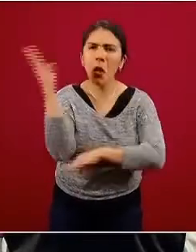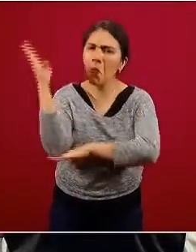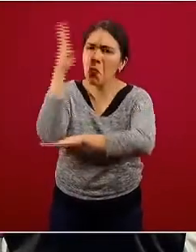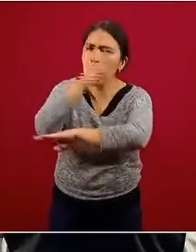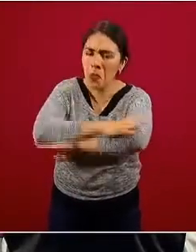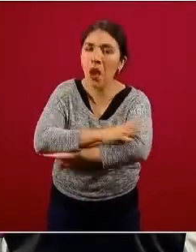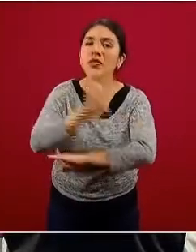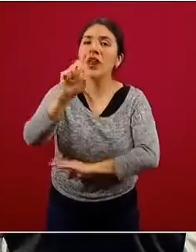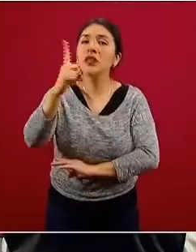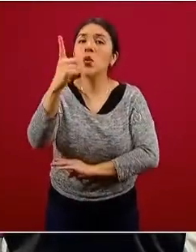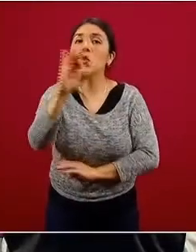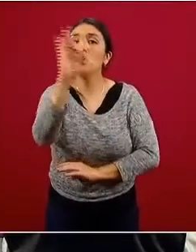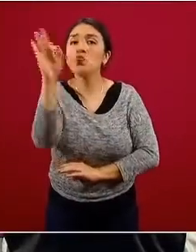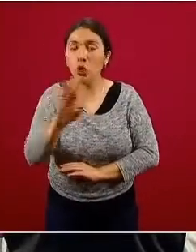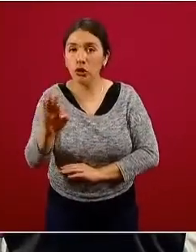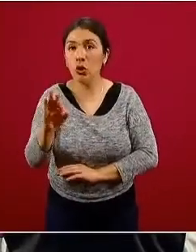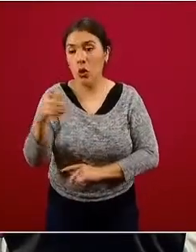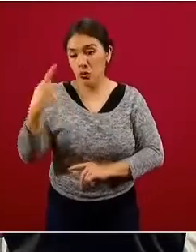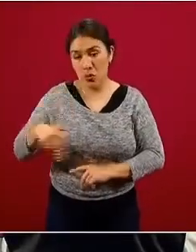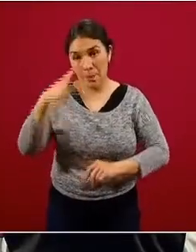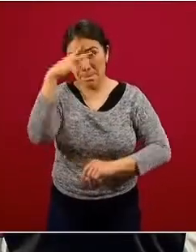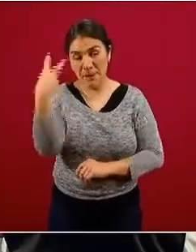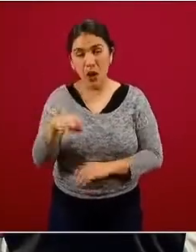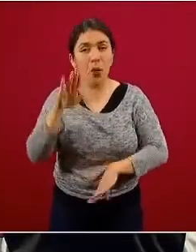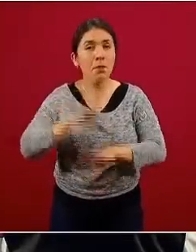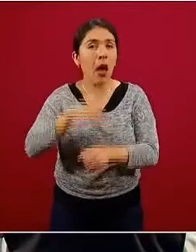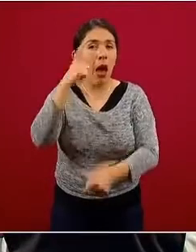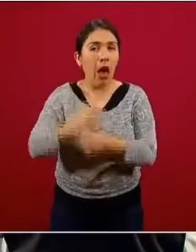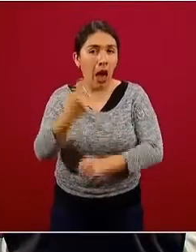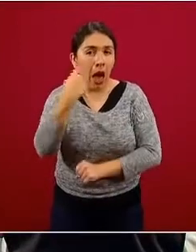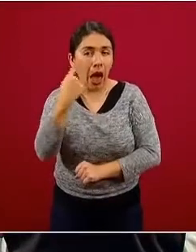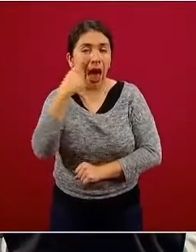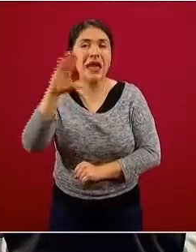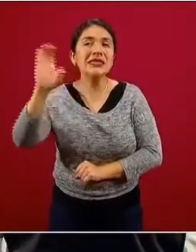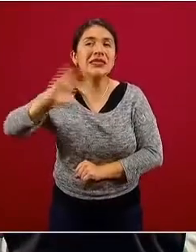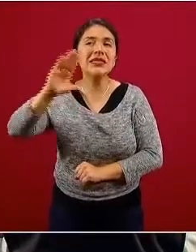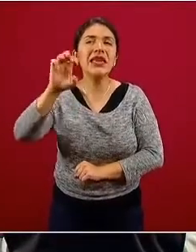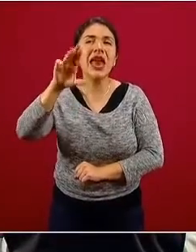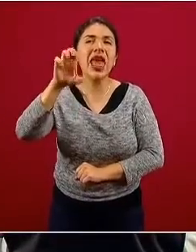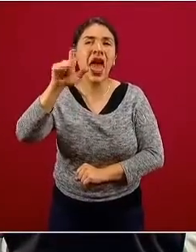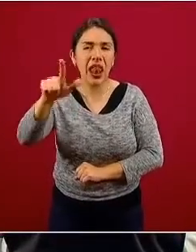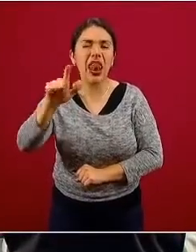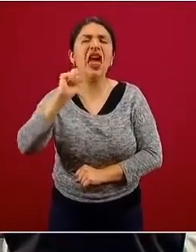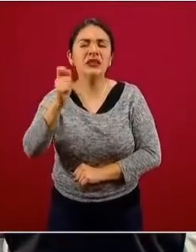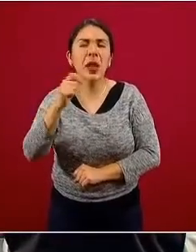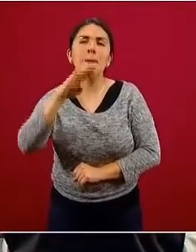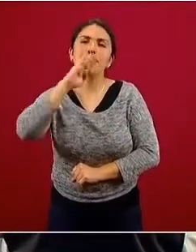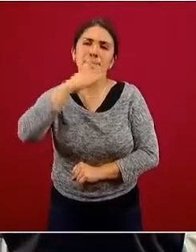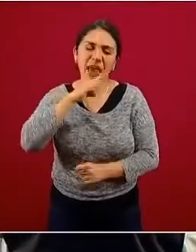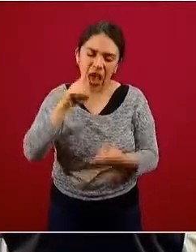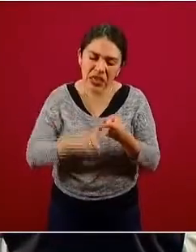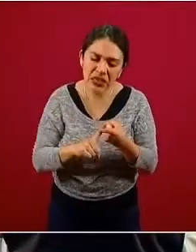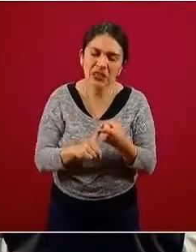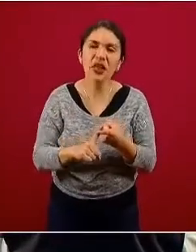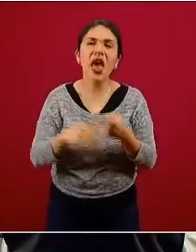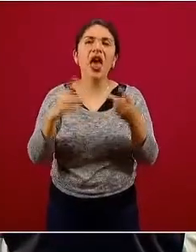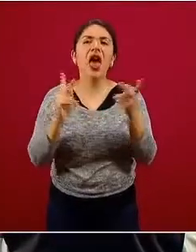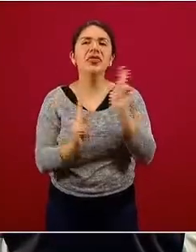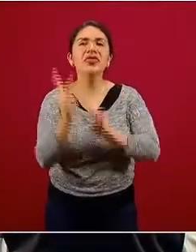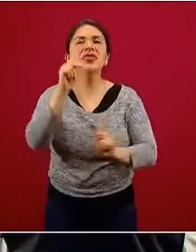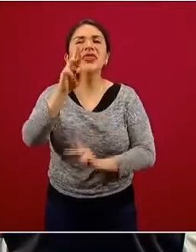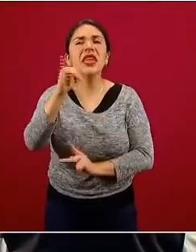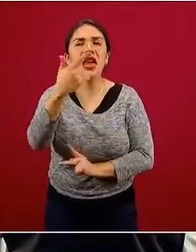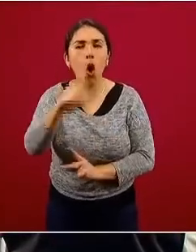que comemos, el promedio, los mexicanos consumen 31% de cereales. ¿Cuáles son los cereales? Maíz, trigo,